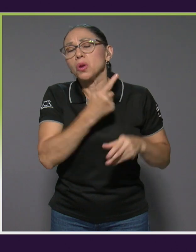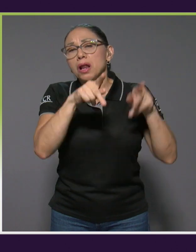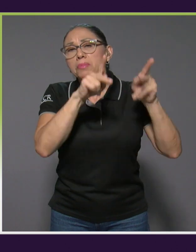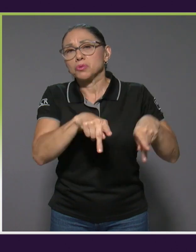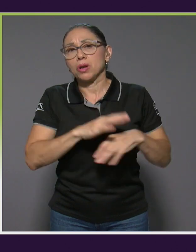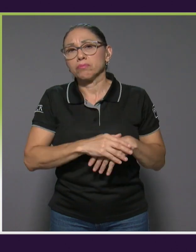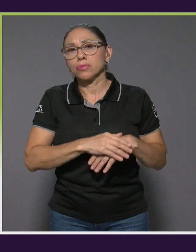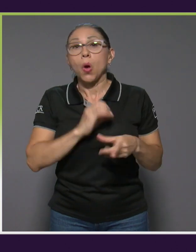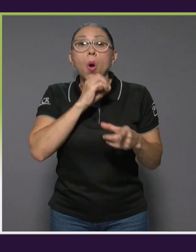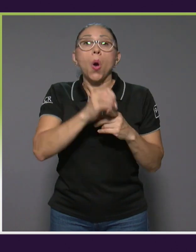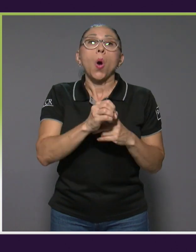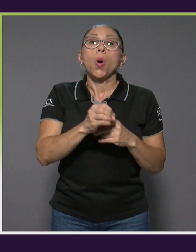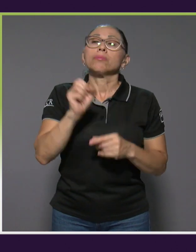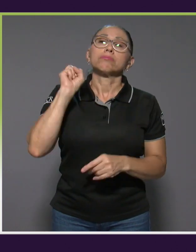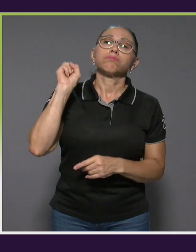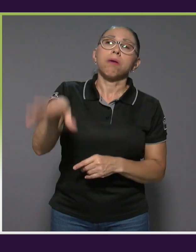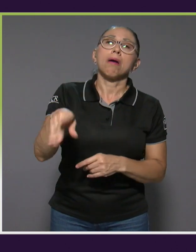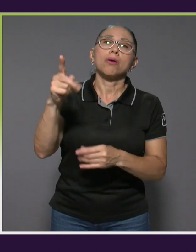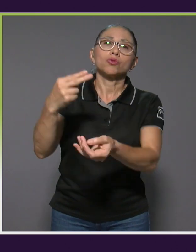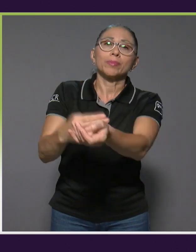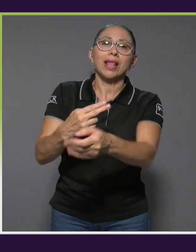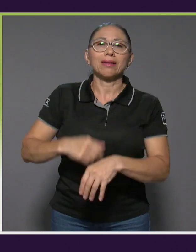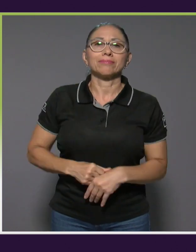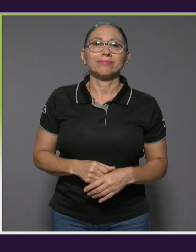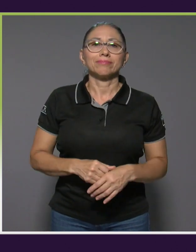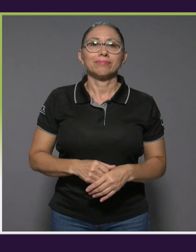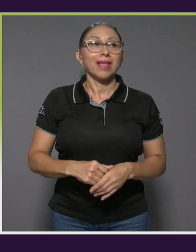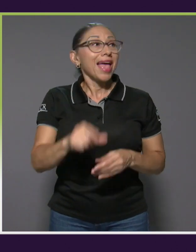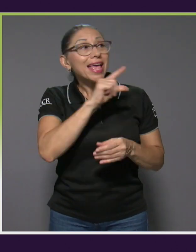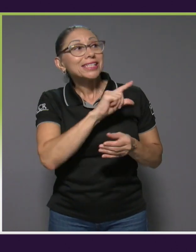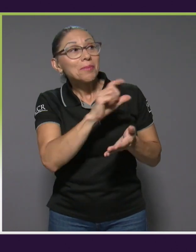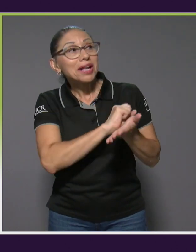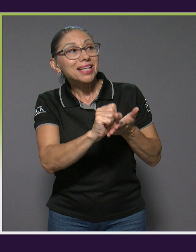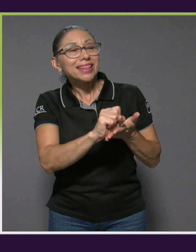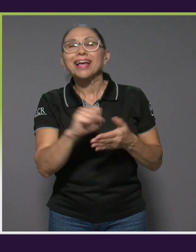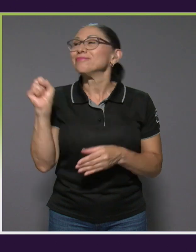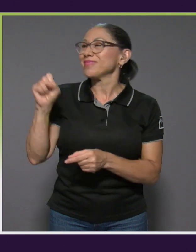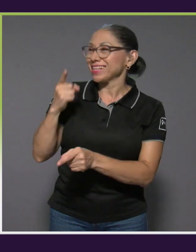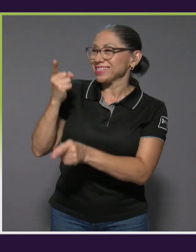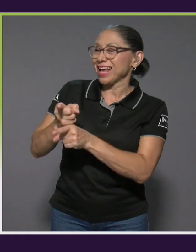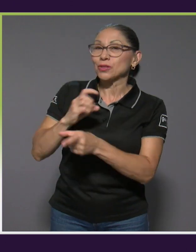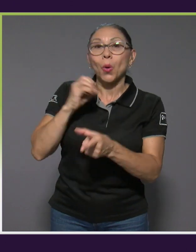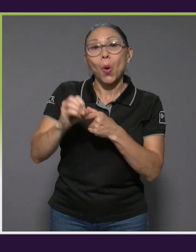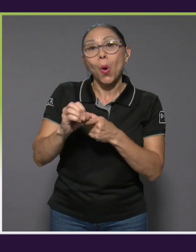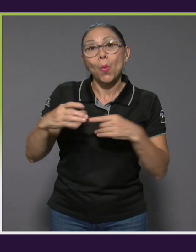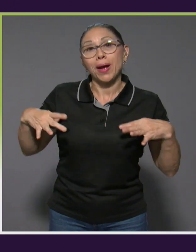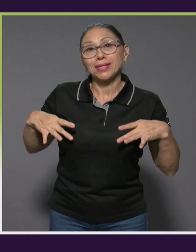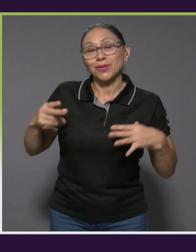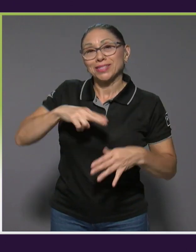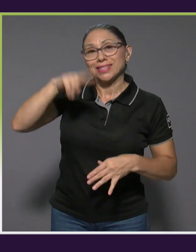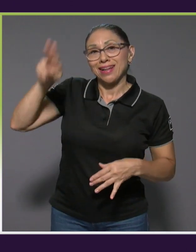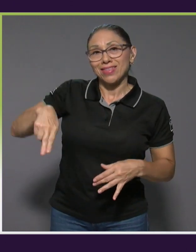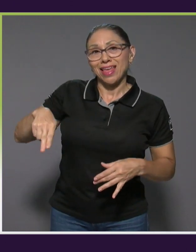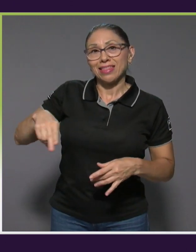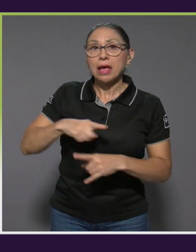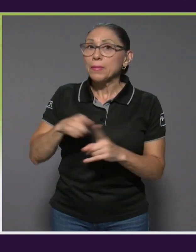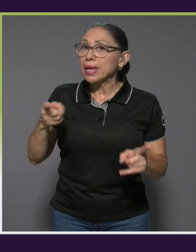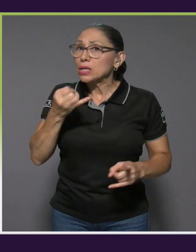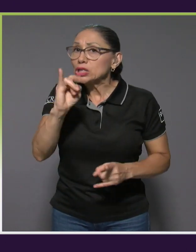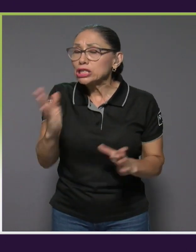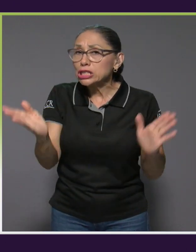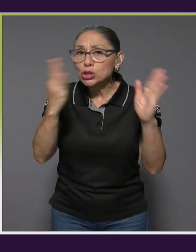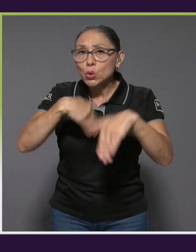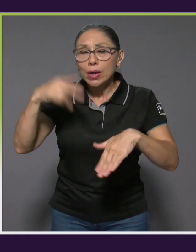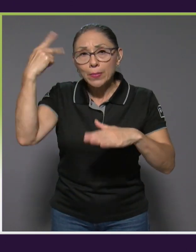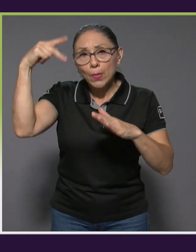hospital, pero cuando no hay políticas, exacto, o en vacaciones de Navidad, pero cuando no hay políticas públicas eficientes, esto